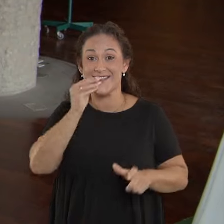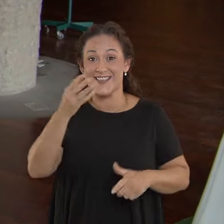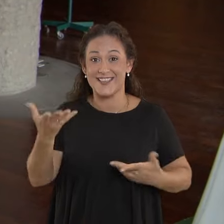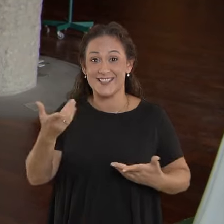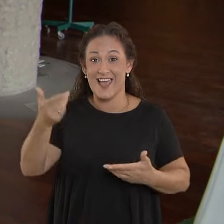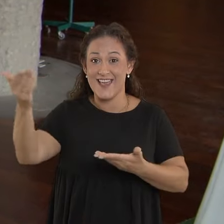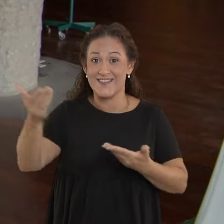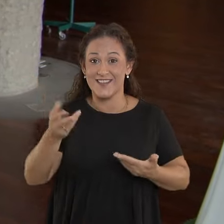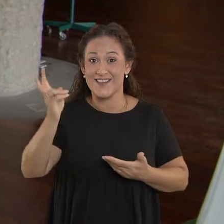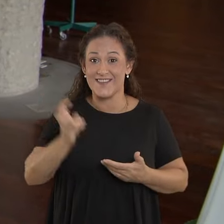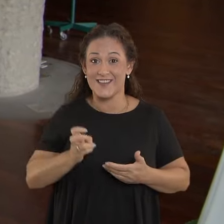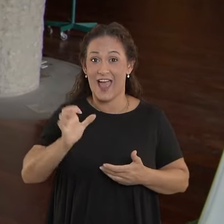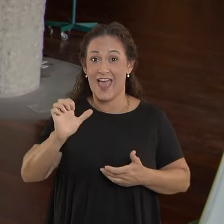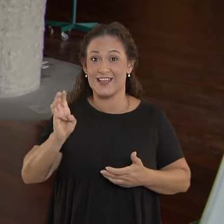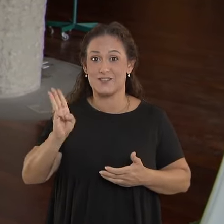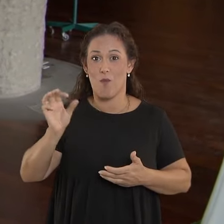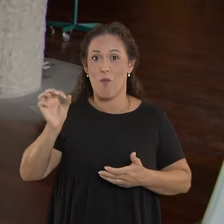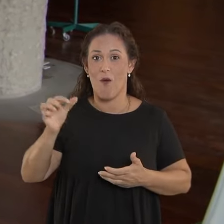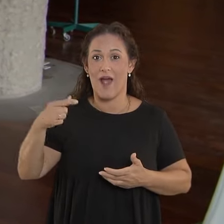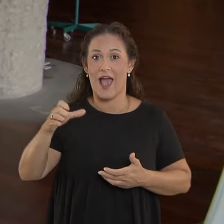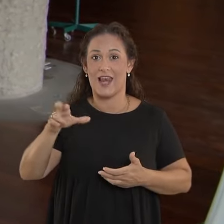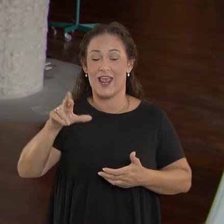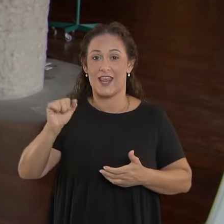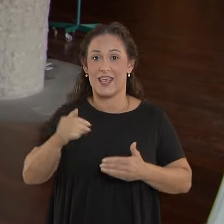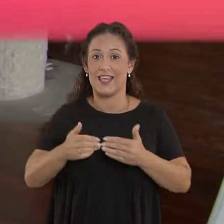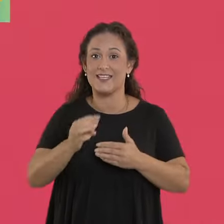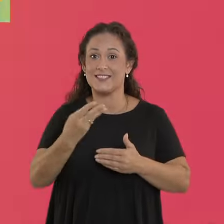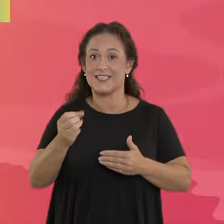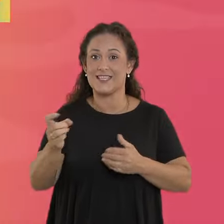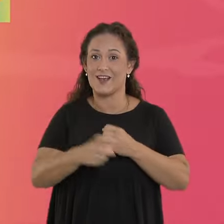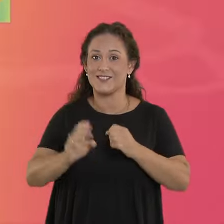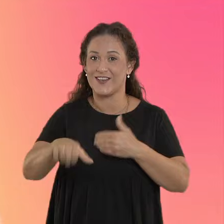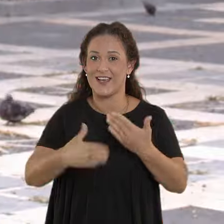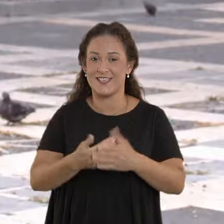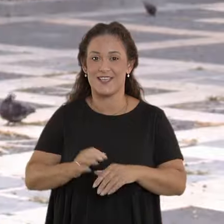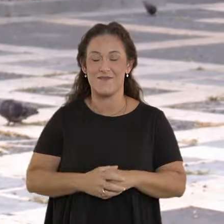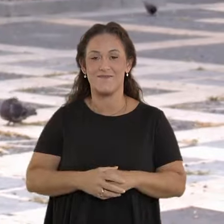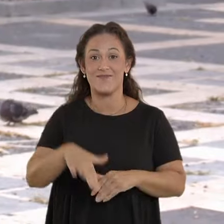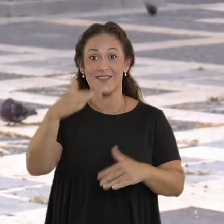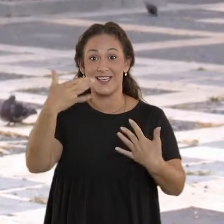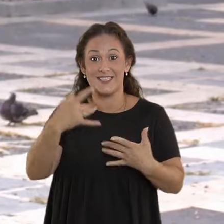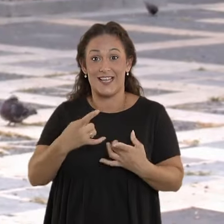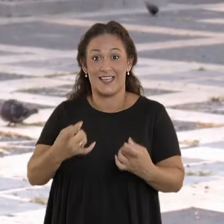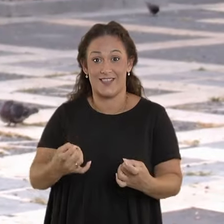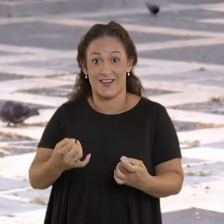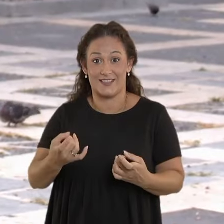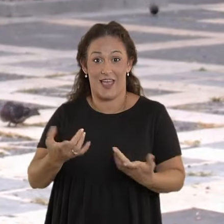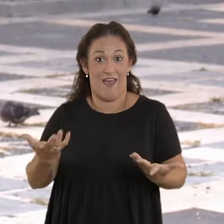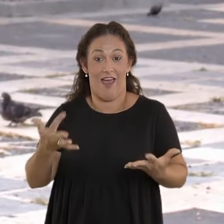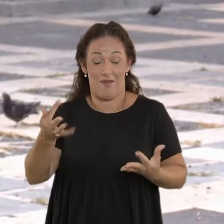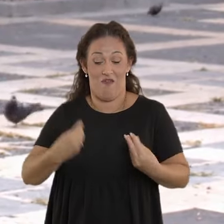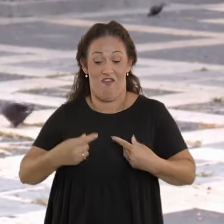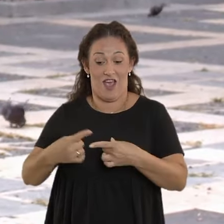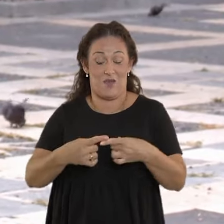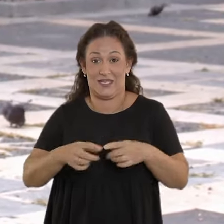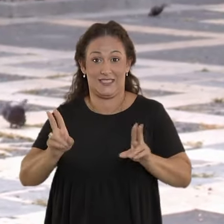Gente fantástica, les invito a que disfruten del FEGALLERY hasta el 30 de agosto. Las risas son más que necesarias y, como